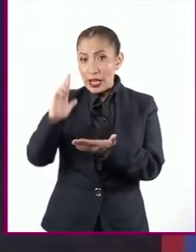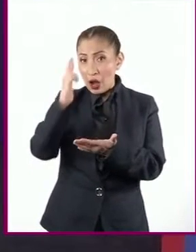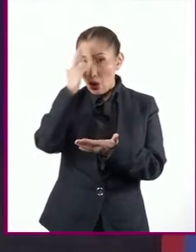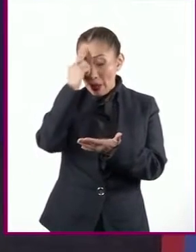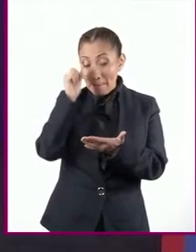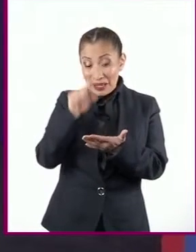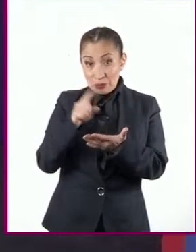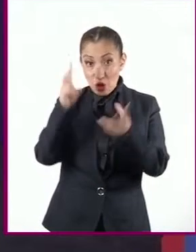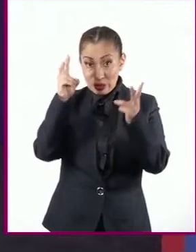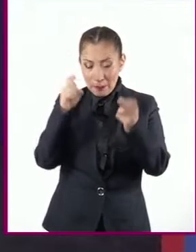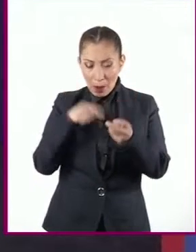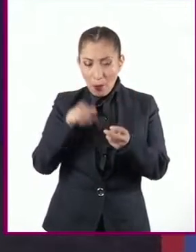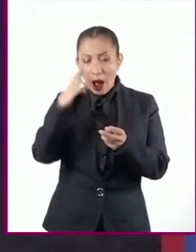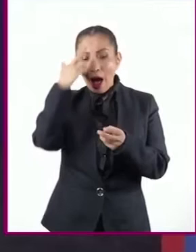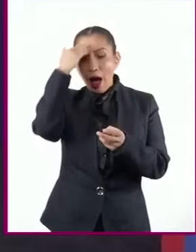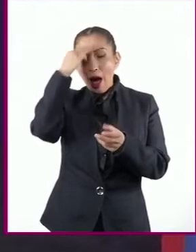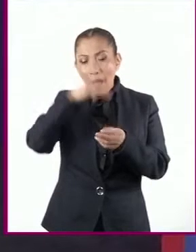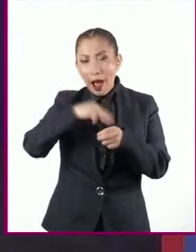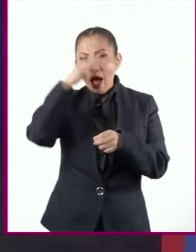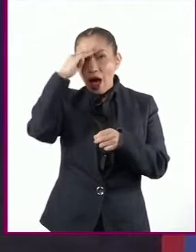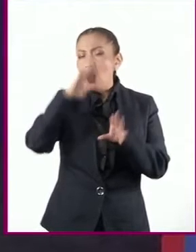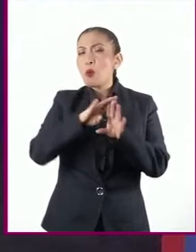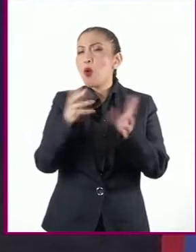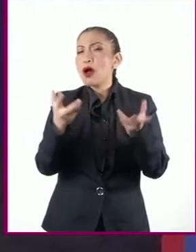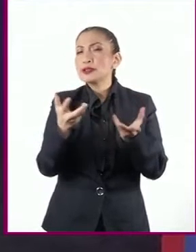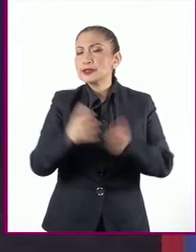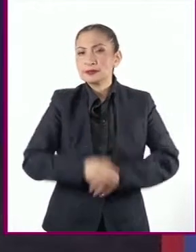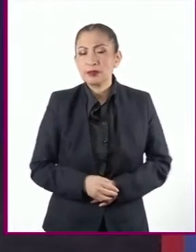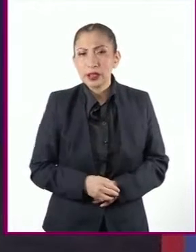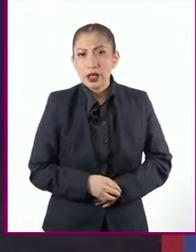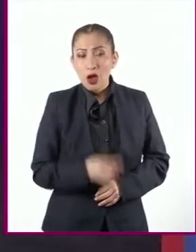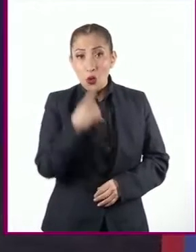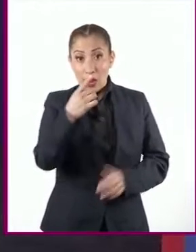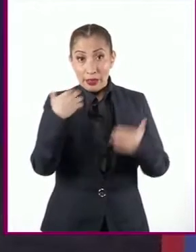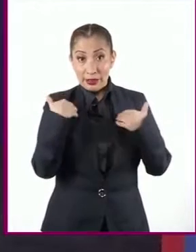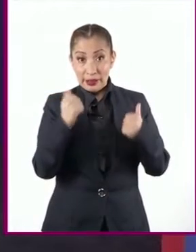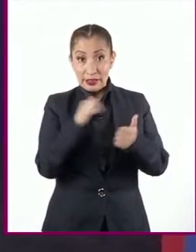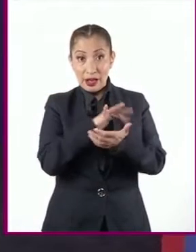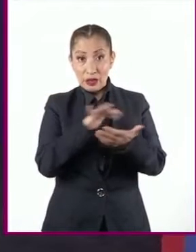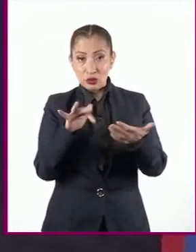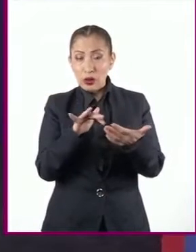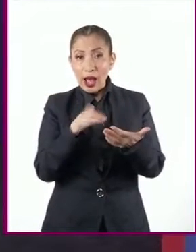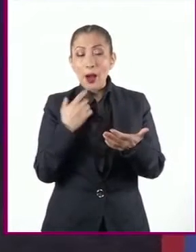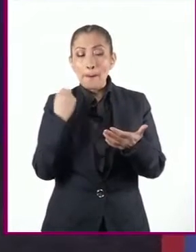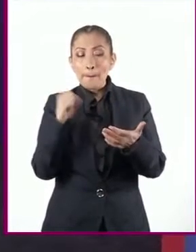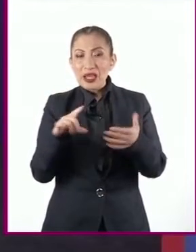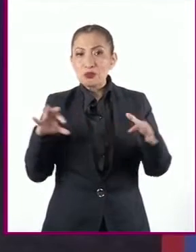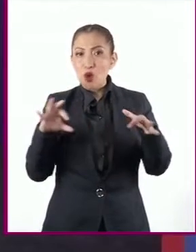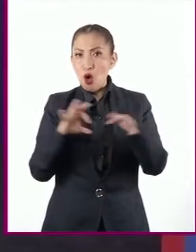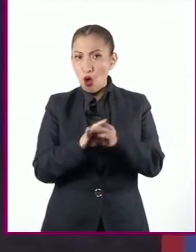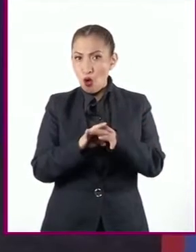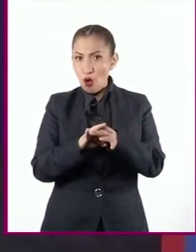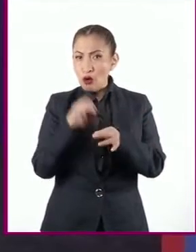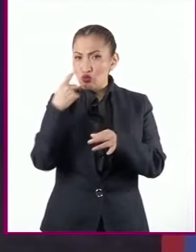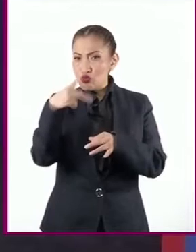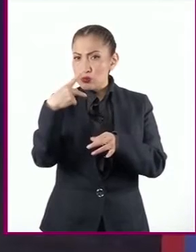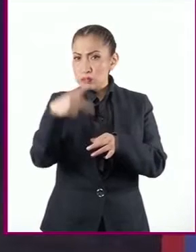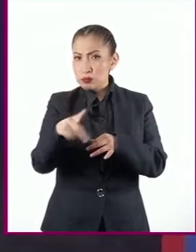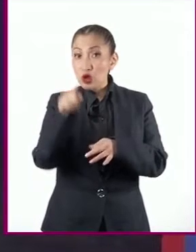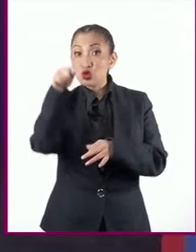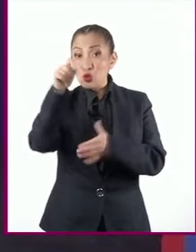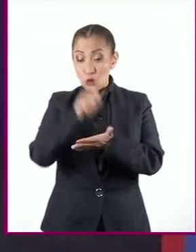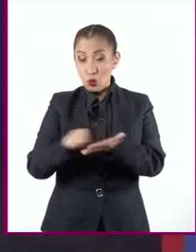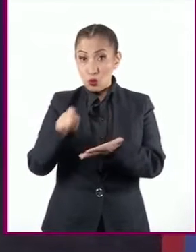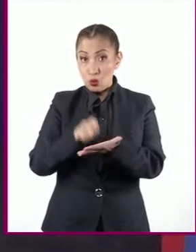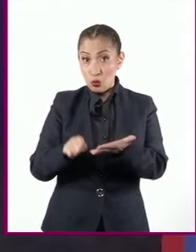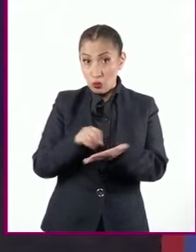aspectos importantes de la lectura? Veamos si alguna de las estrategias de comprensión de lectura coinciden con las de ustedes. Tomen